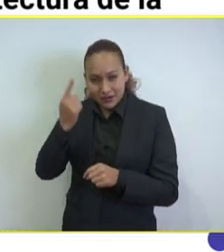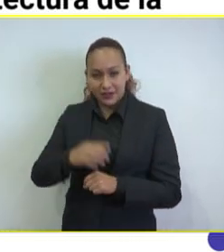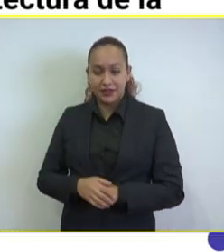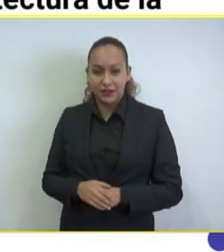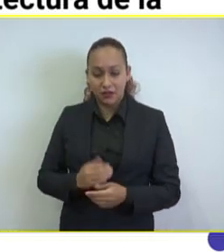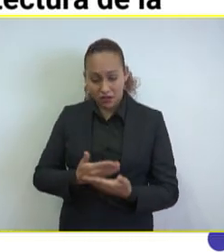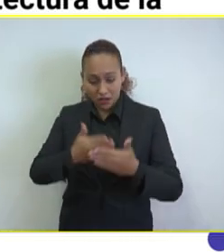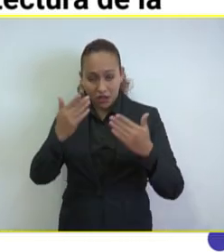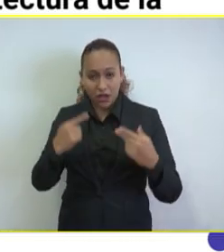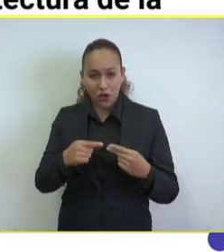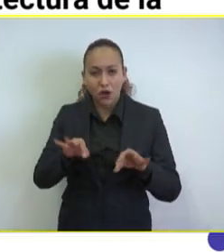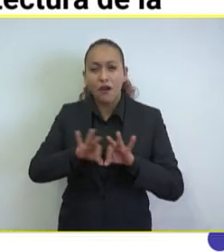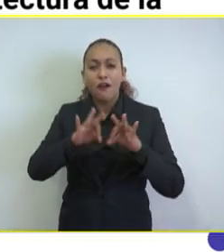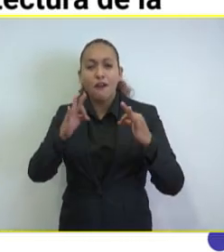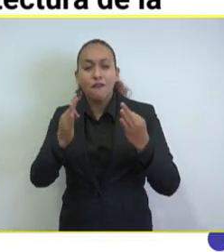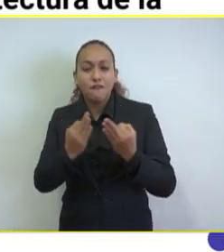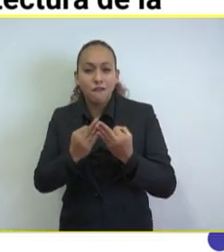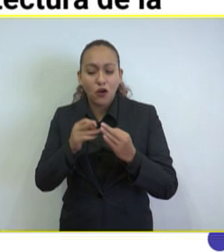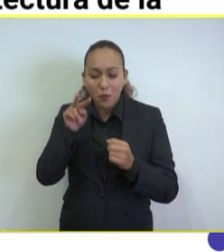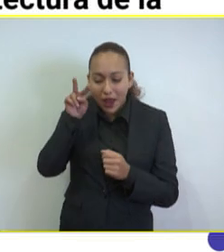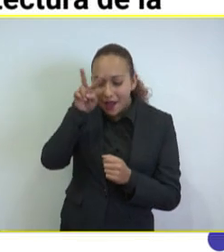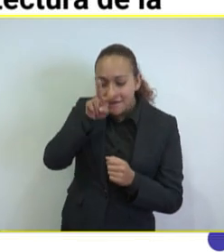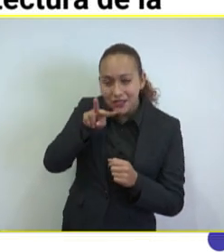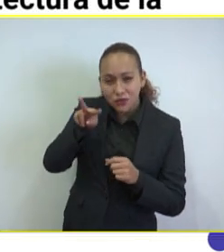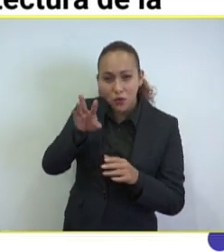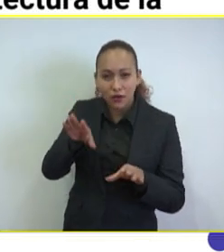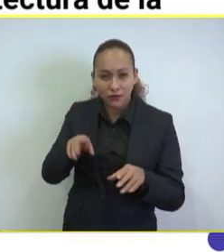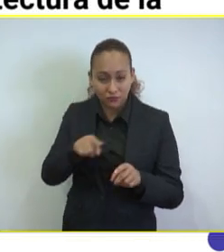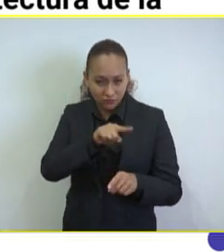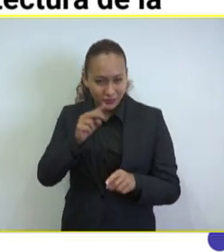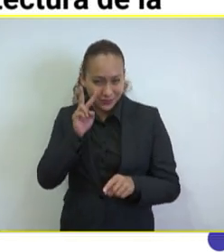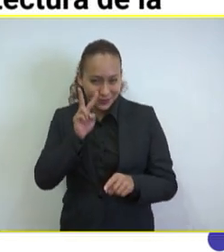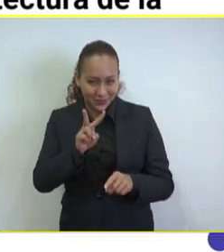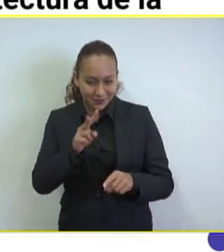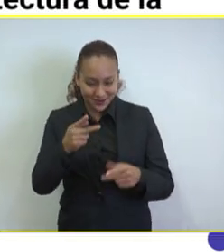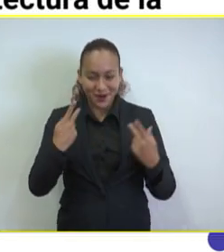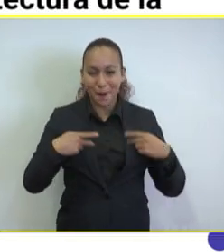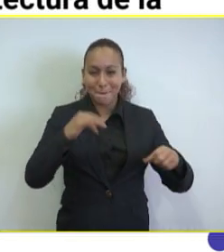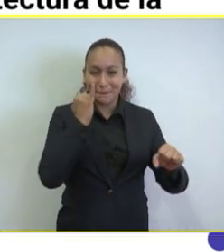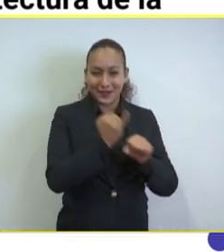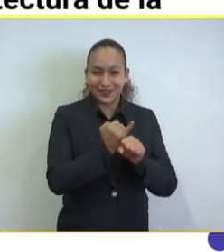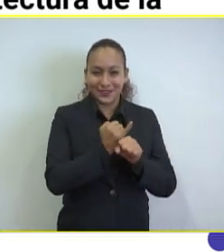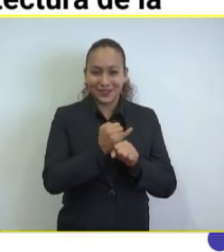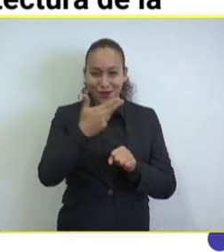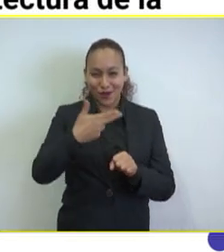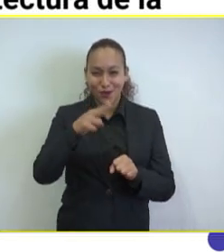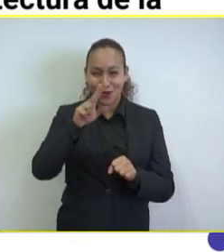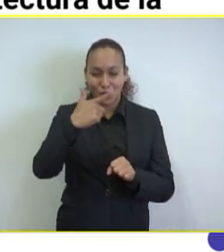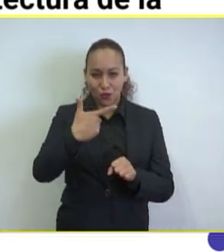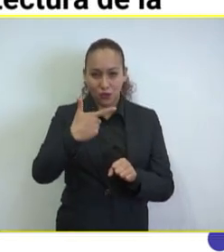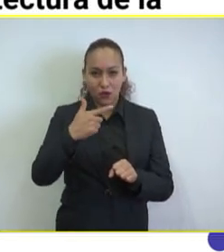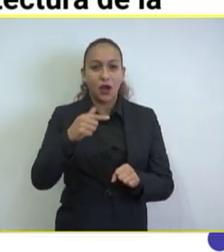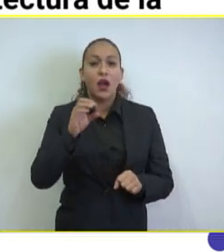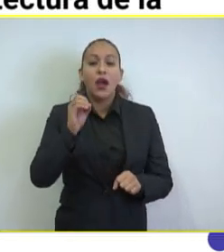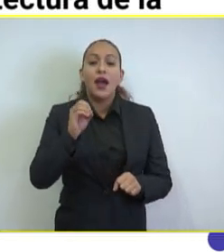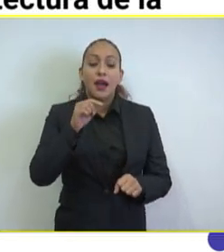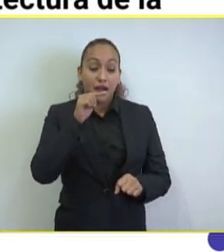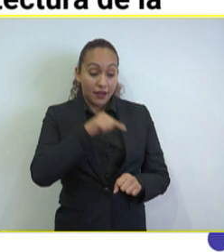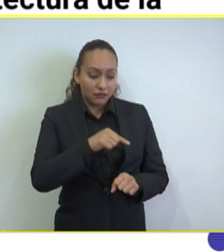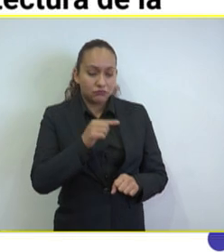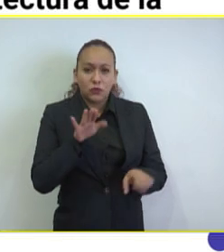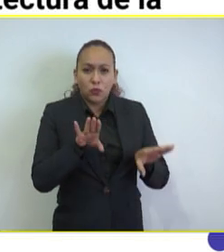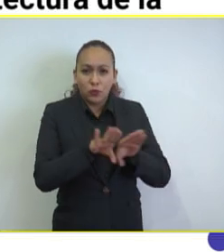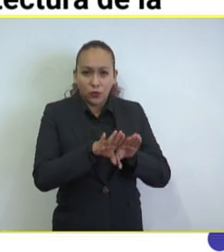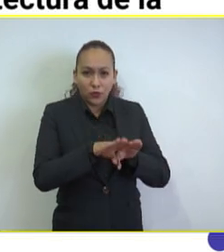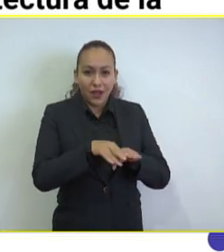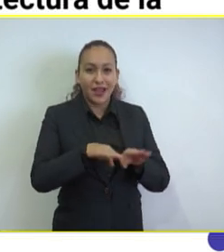unidad visual de los elementos. Era importante que, como pudieron ver los fondos, los personajes, el aspecto visual fuera llamativo, pero que